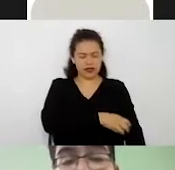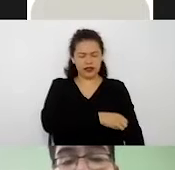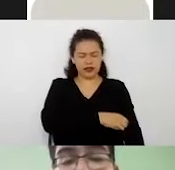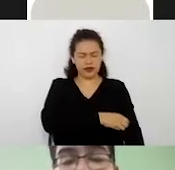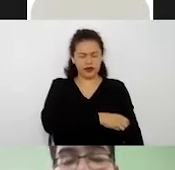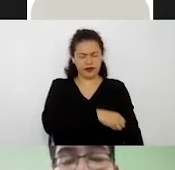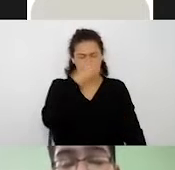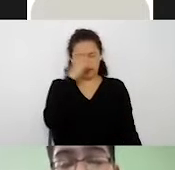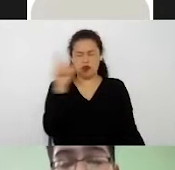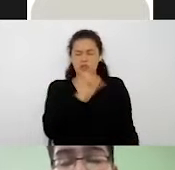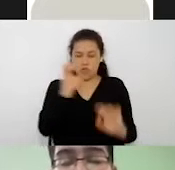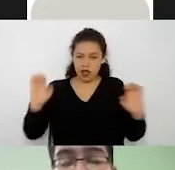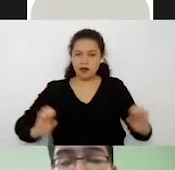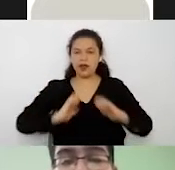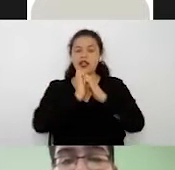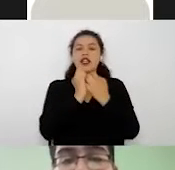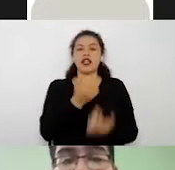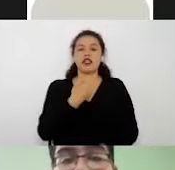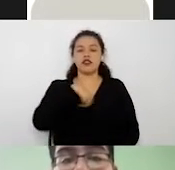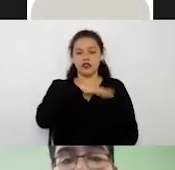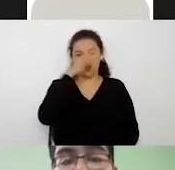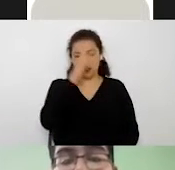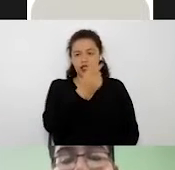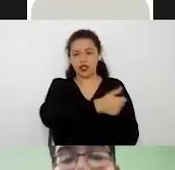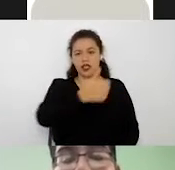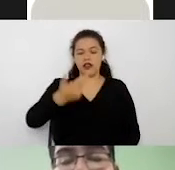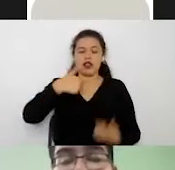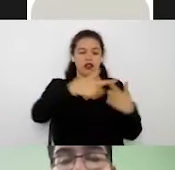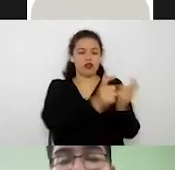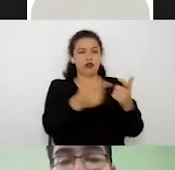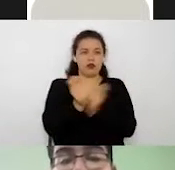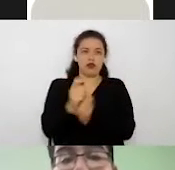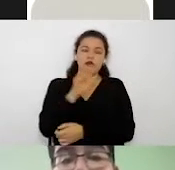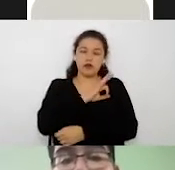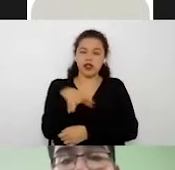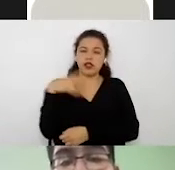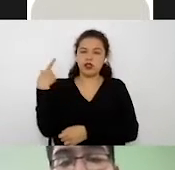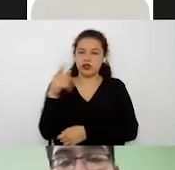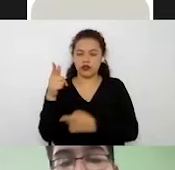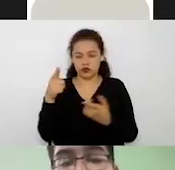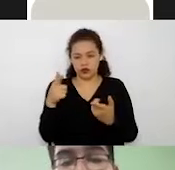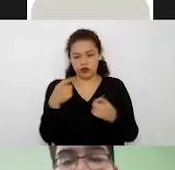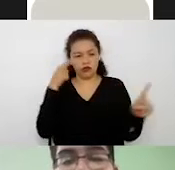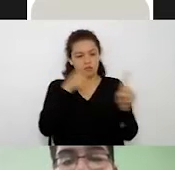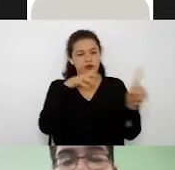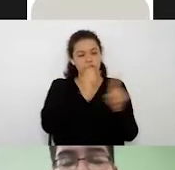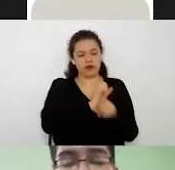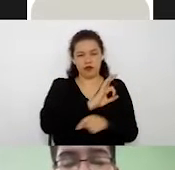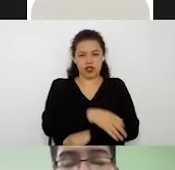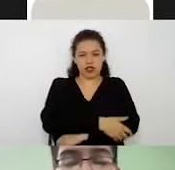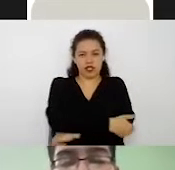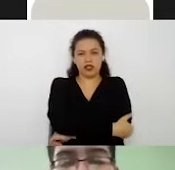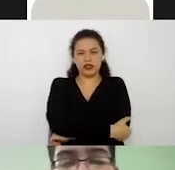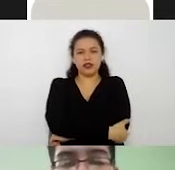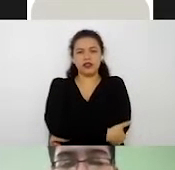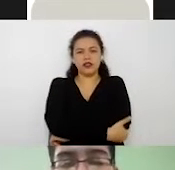de emergencia cada una de las brigadas cumpla su función principal, y que no